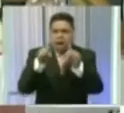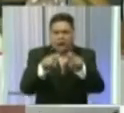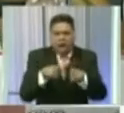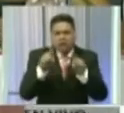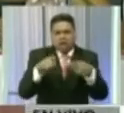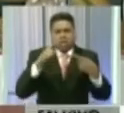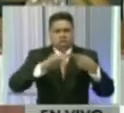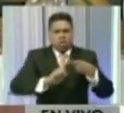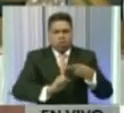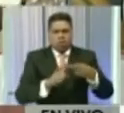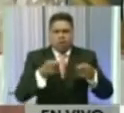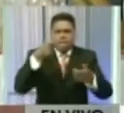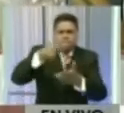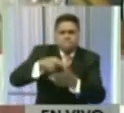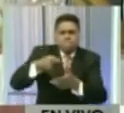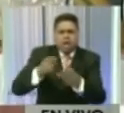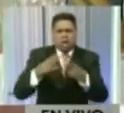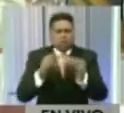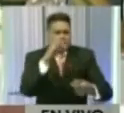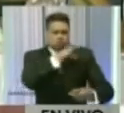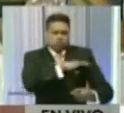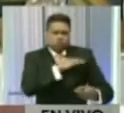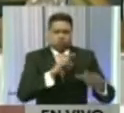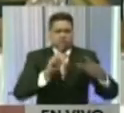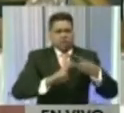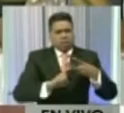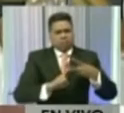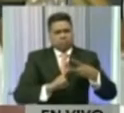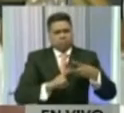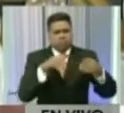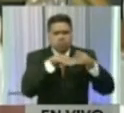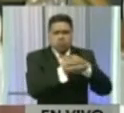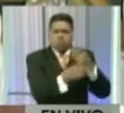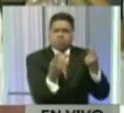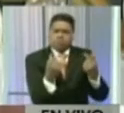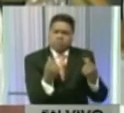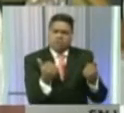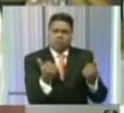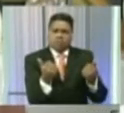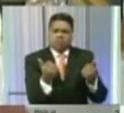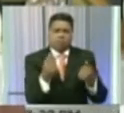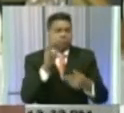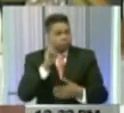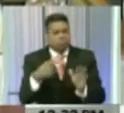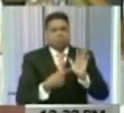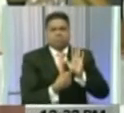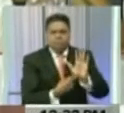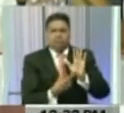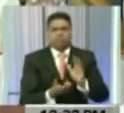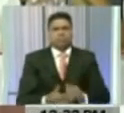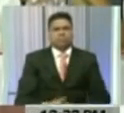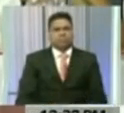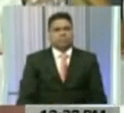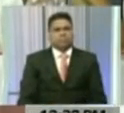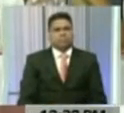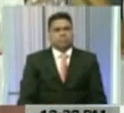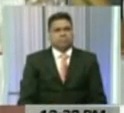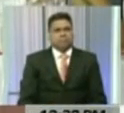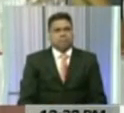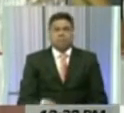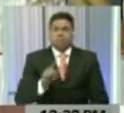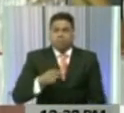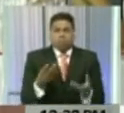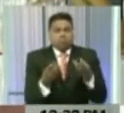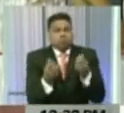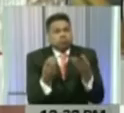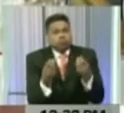financia programas sociales, con el fondo, todavía queda para un fondo. Vean. La expansión del